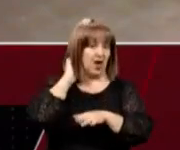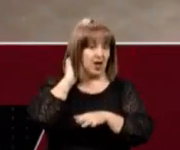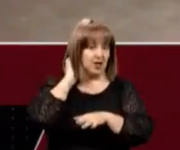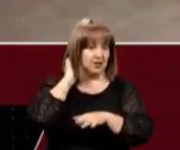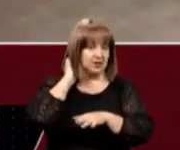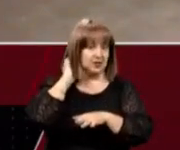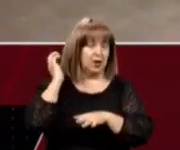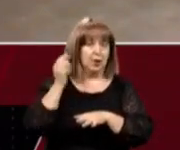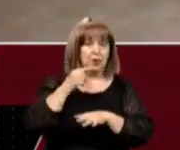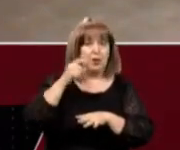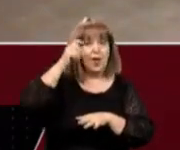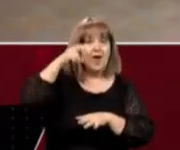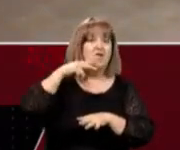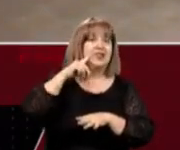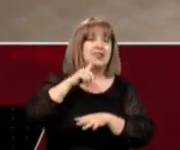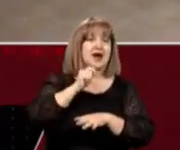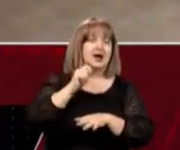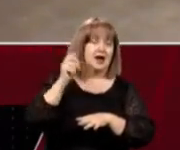o no?